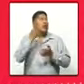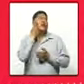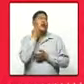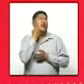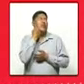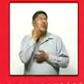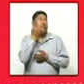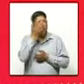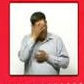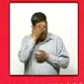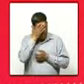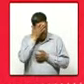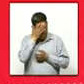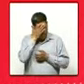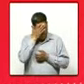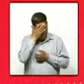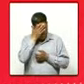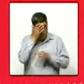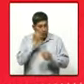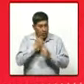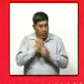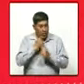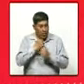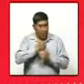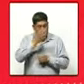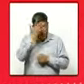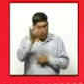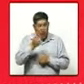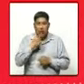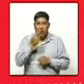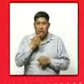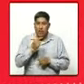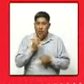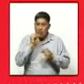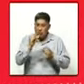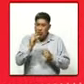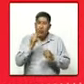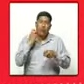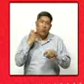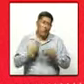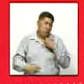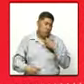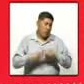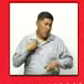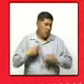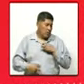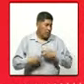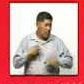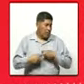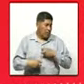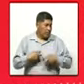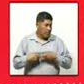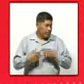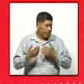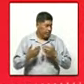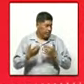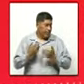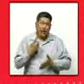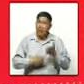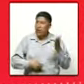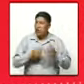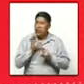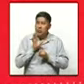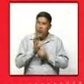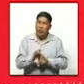últimos días ha estado siendo trabajada, porque sí había algún pequeño problema para llenar lo que